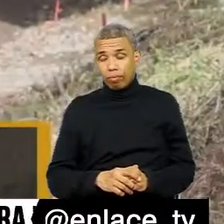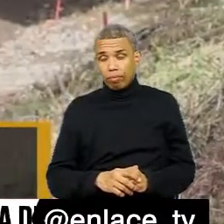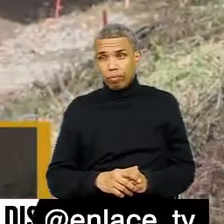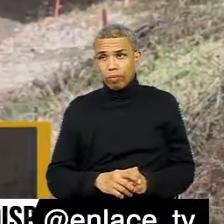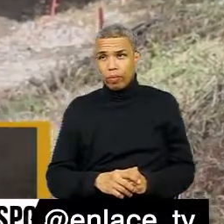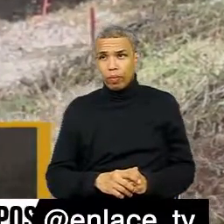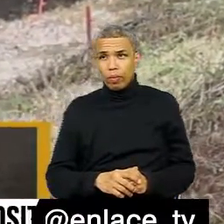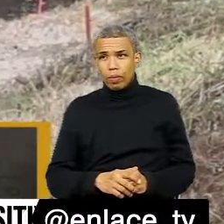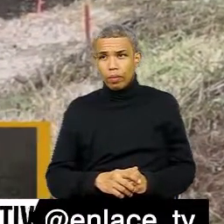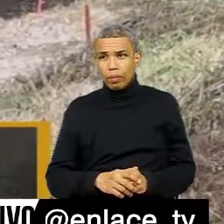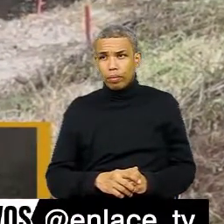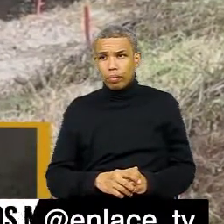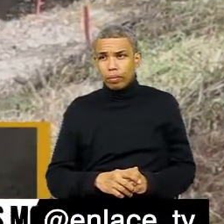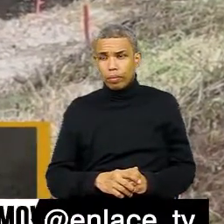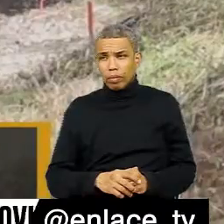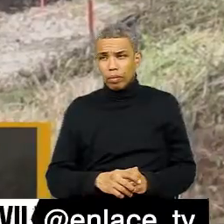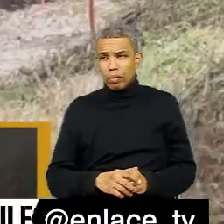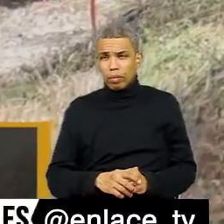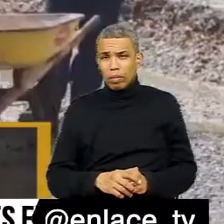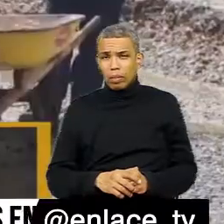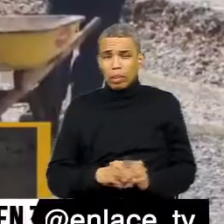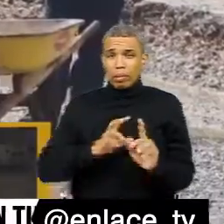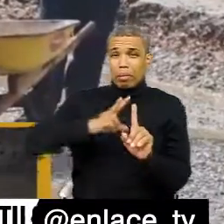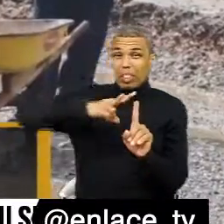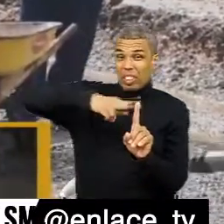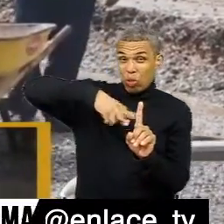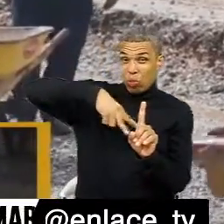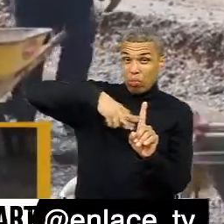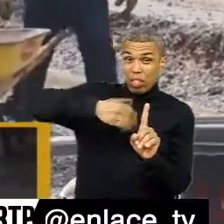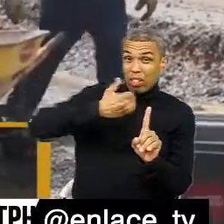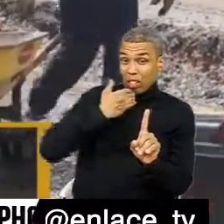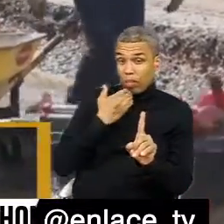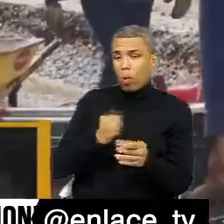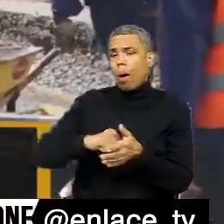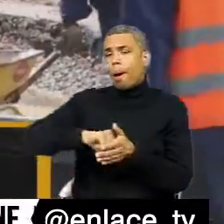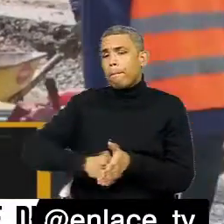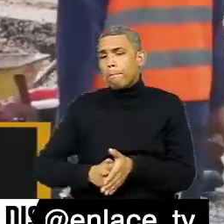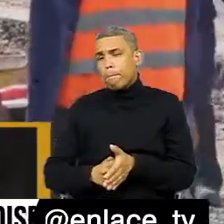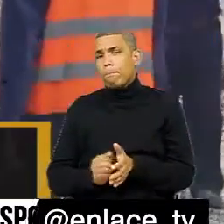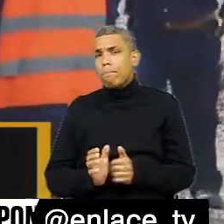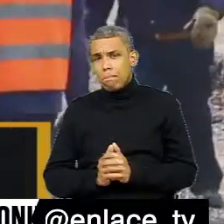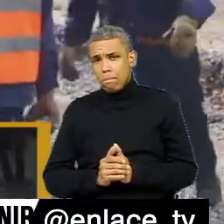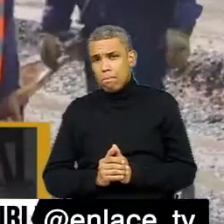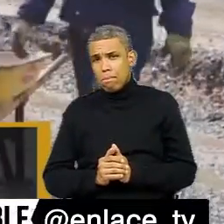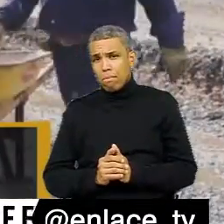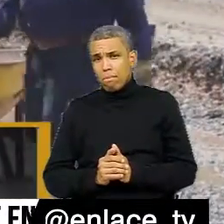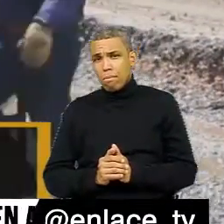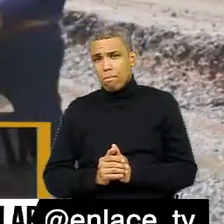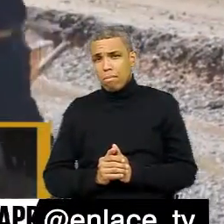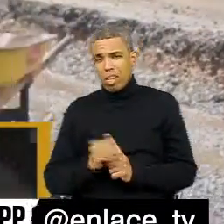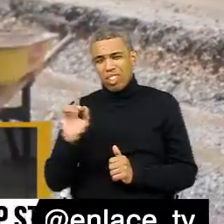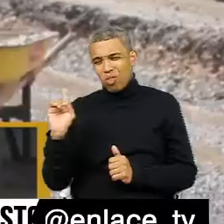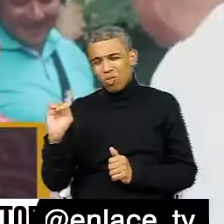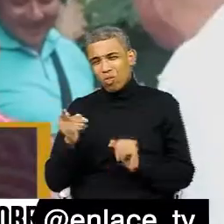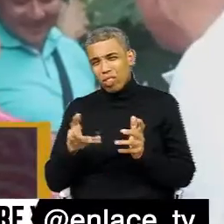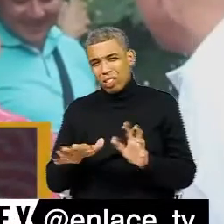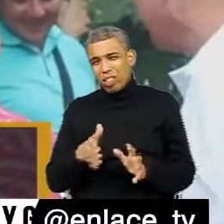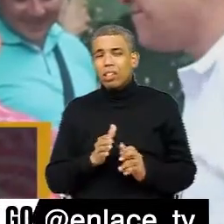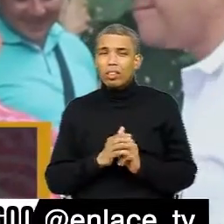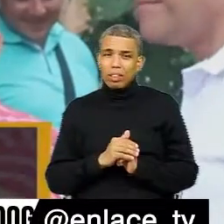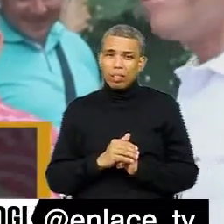unos dos meses, que sería lo que más nos retardaría. Y buscando la alternativa y viniendo a hablar con las comunidades también,